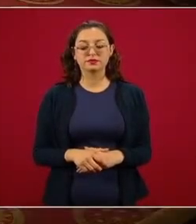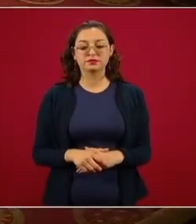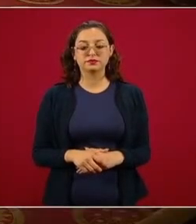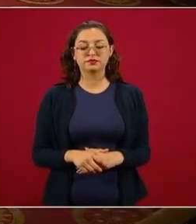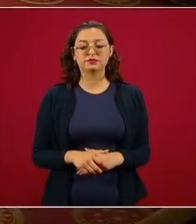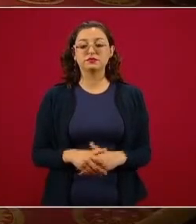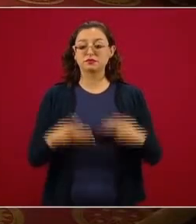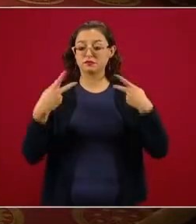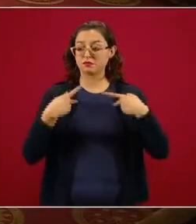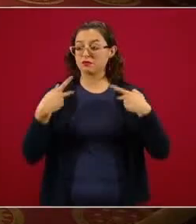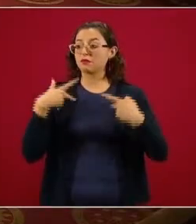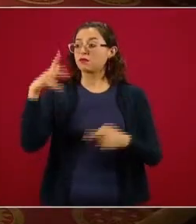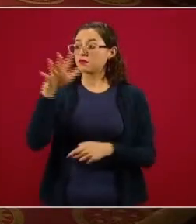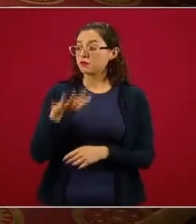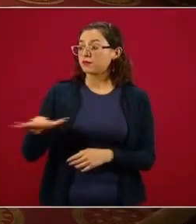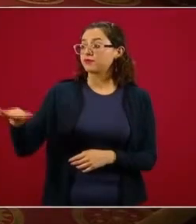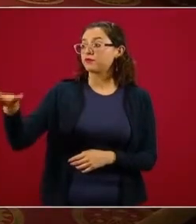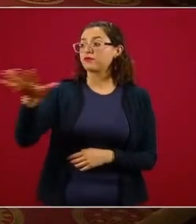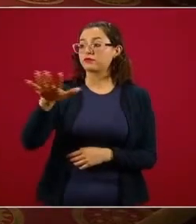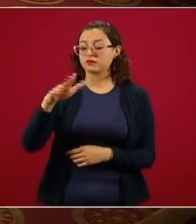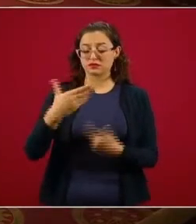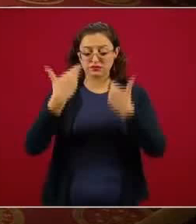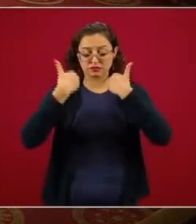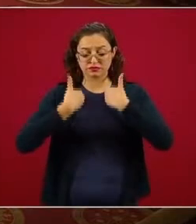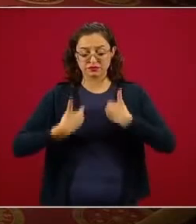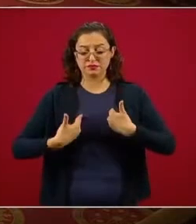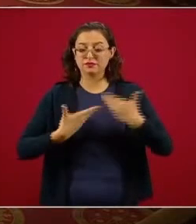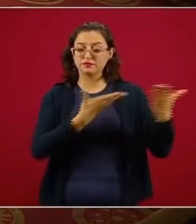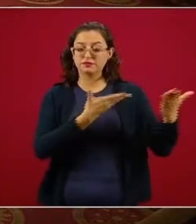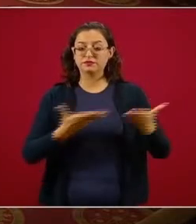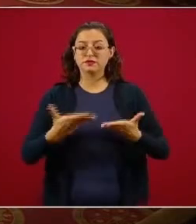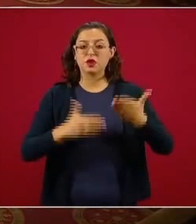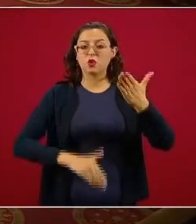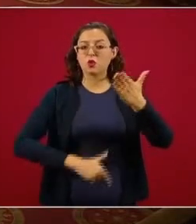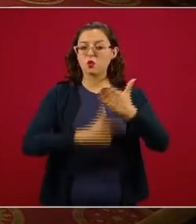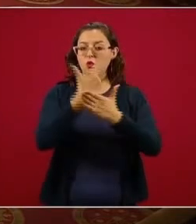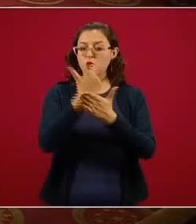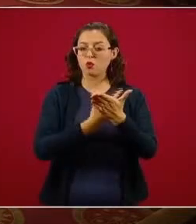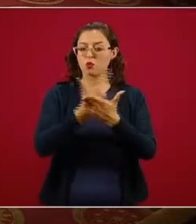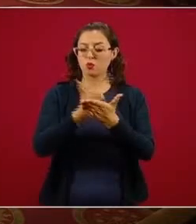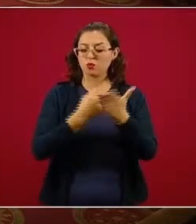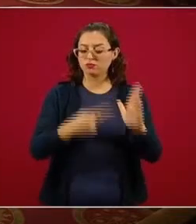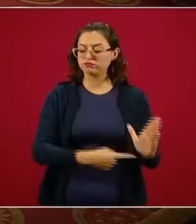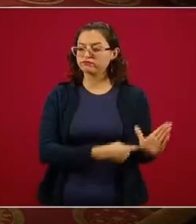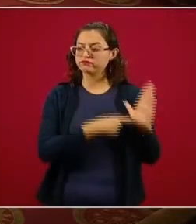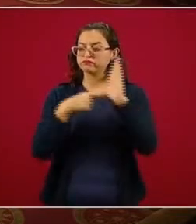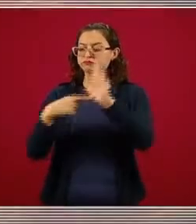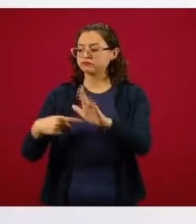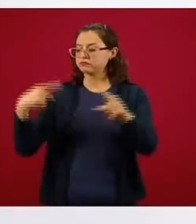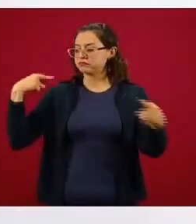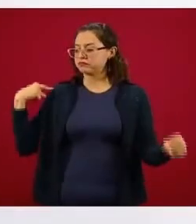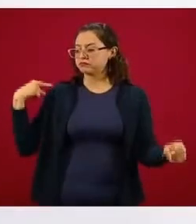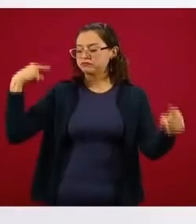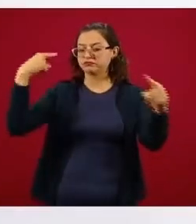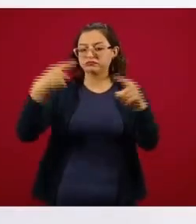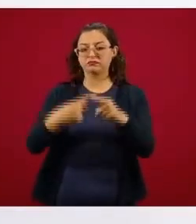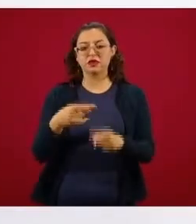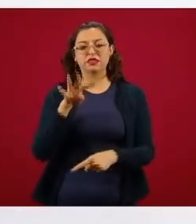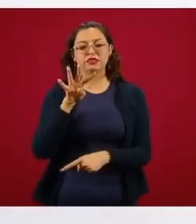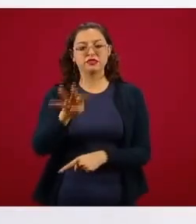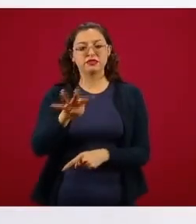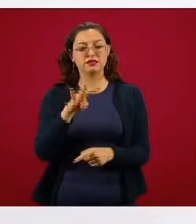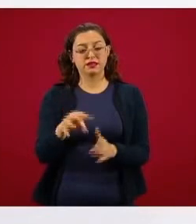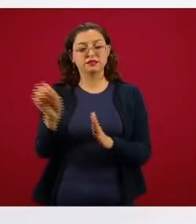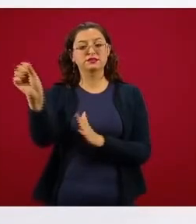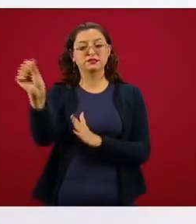ahora rindo cuentas sobre lo alcanzado en estos primeros 19